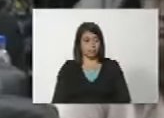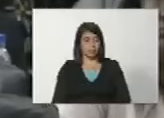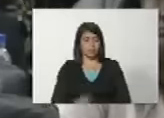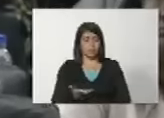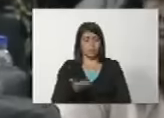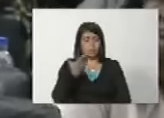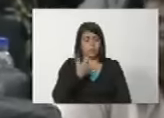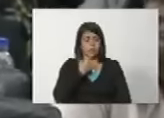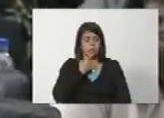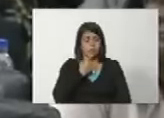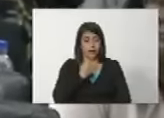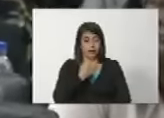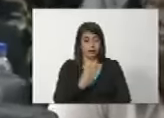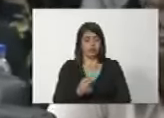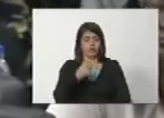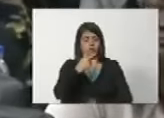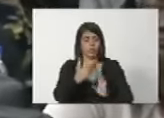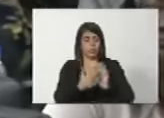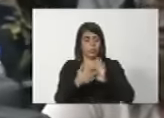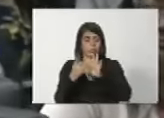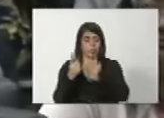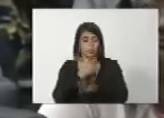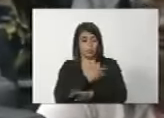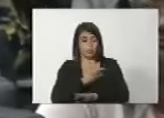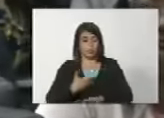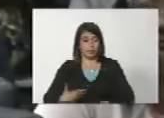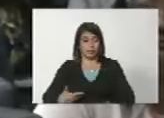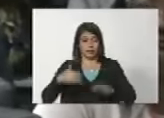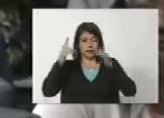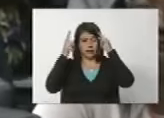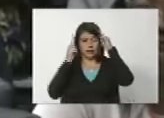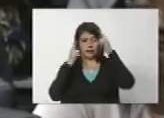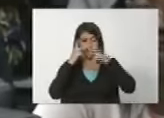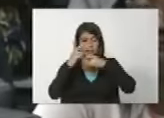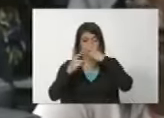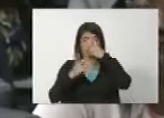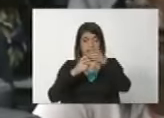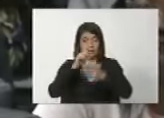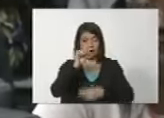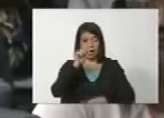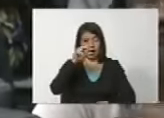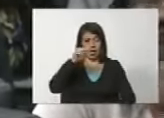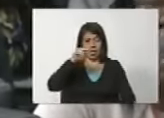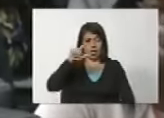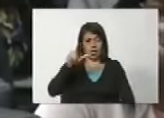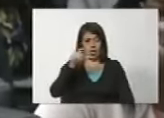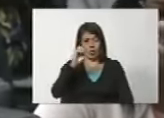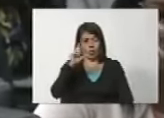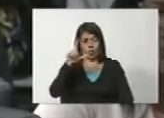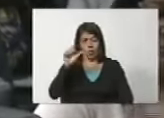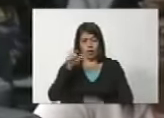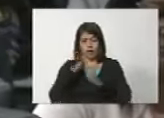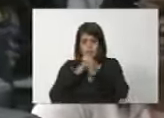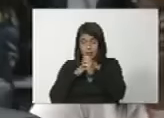Es importante también señalar que en el 2006 el presidente Chávez visita Angola y orienta la apertura